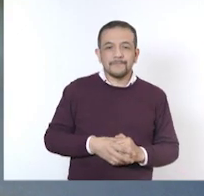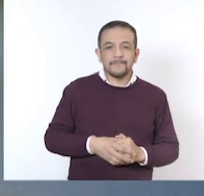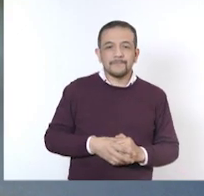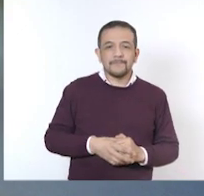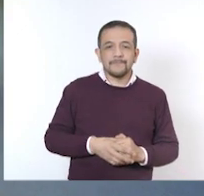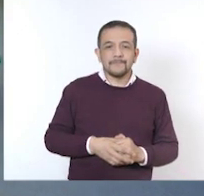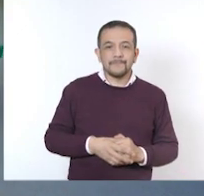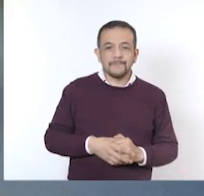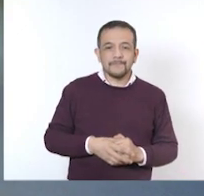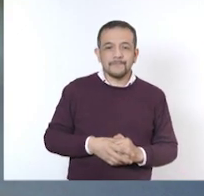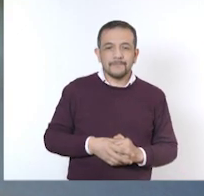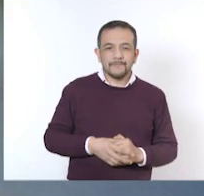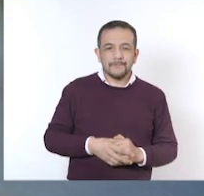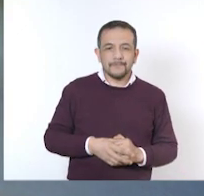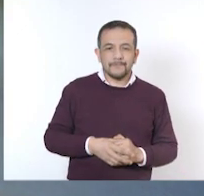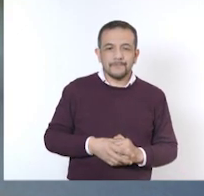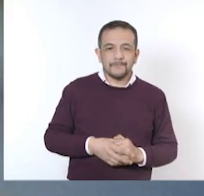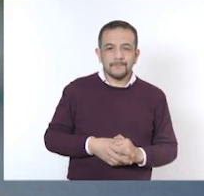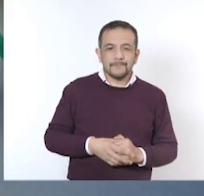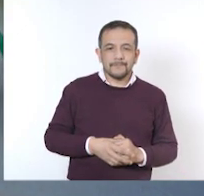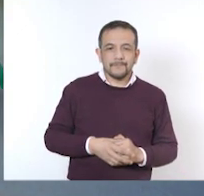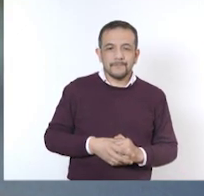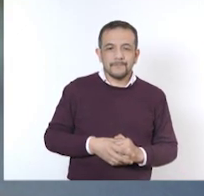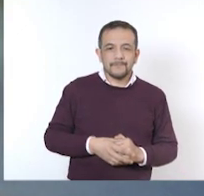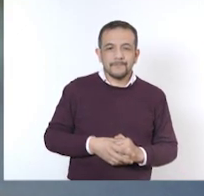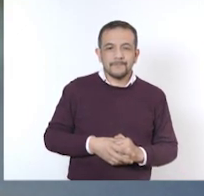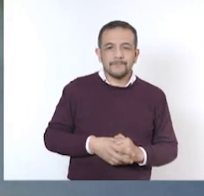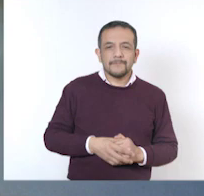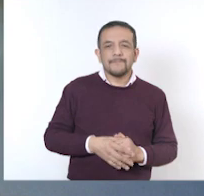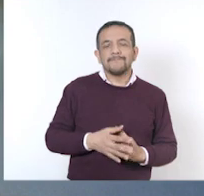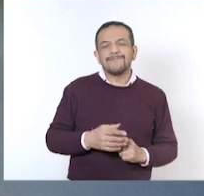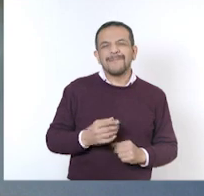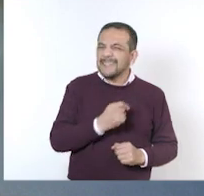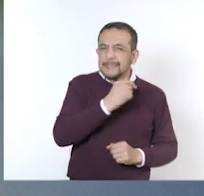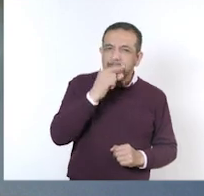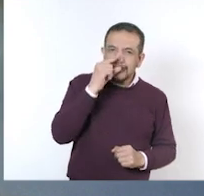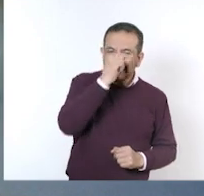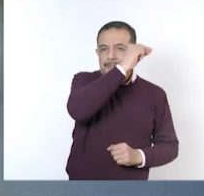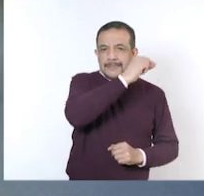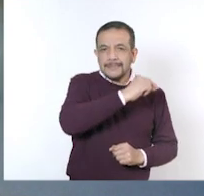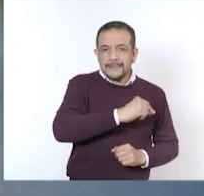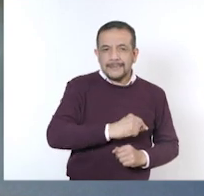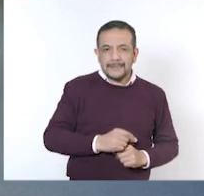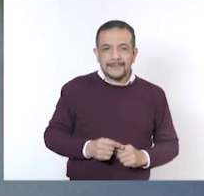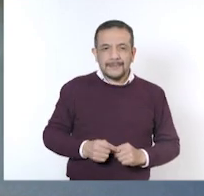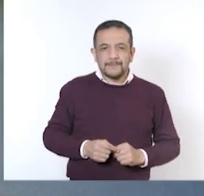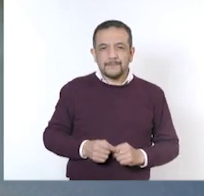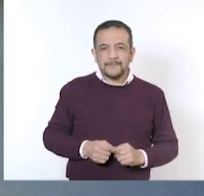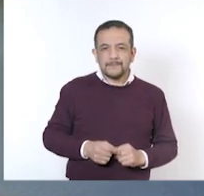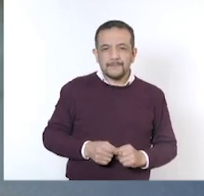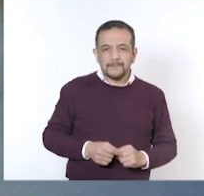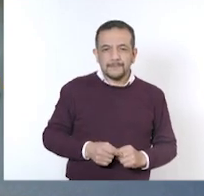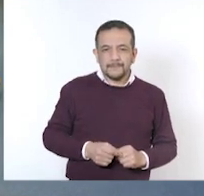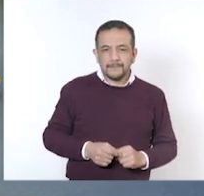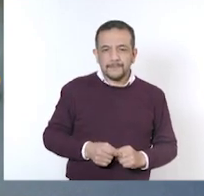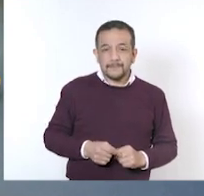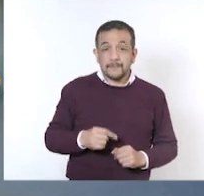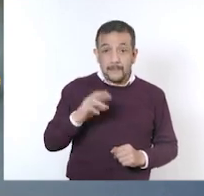vamos a ver. Suave, listo, ya en casa. Vamos, pégale, Jesús. Uy. No pasa nada.